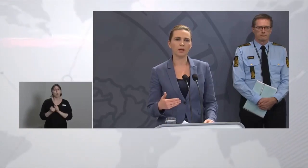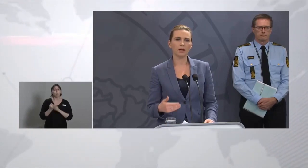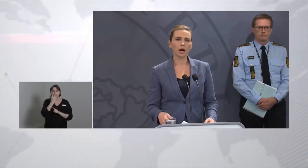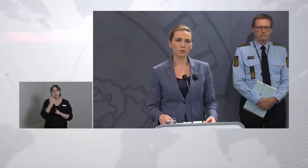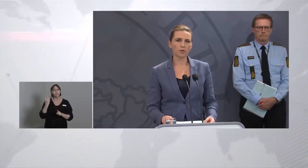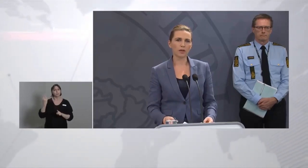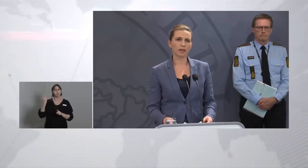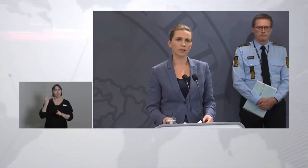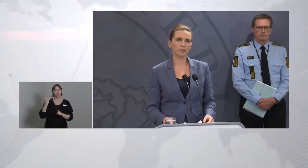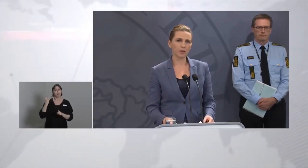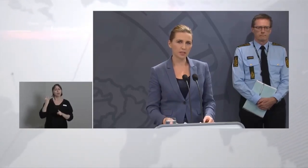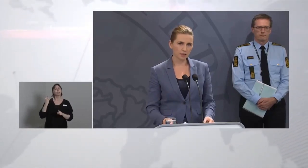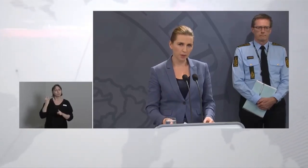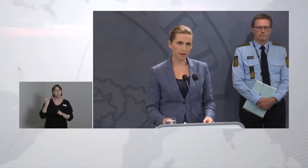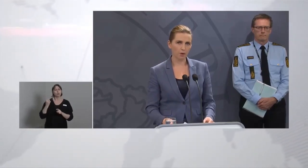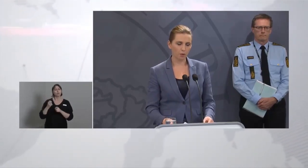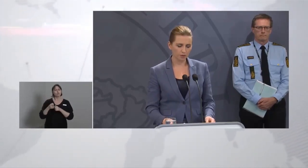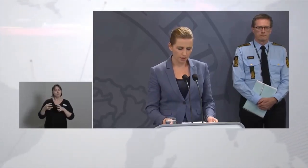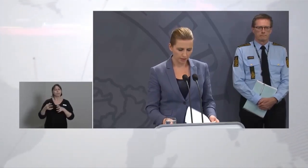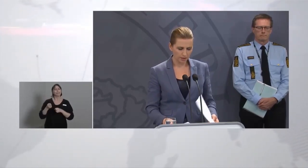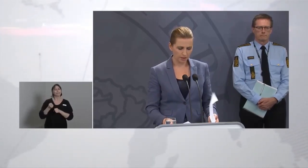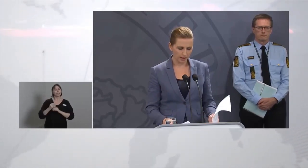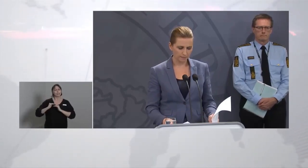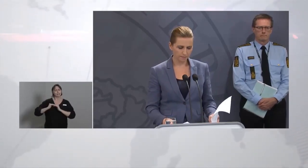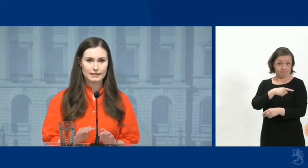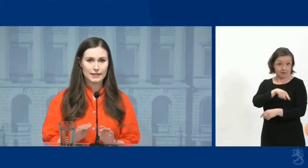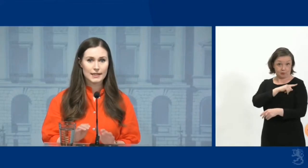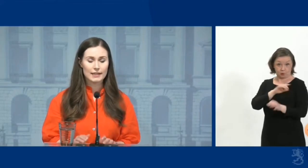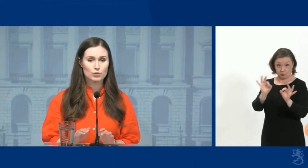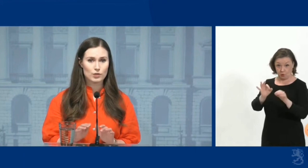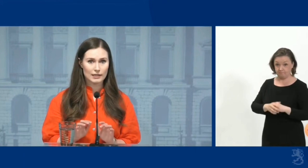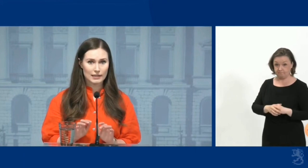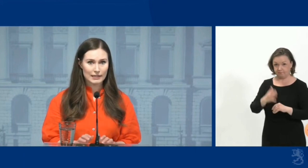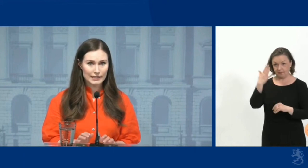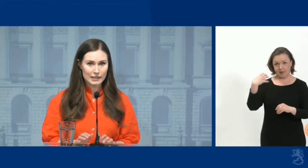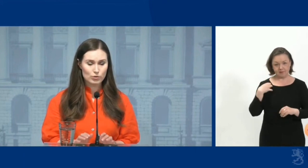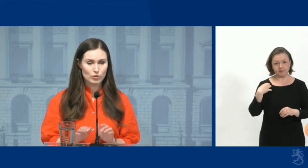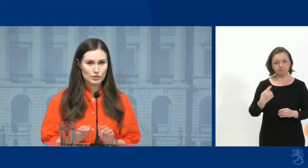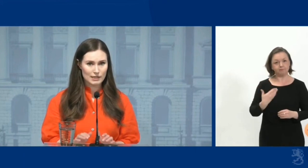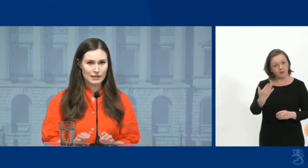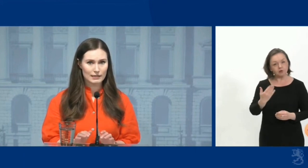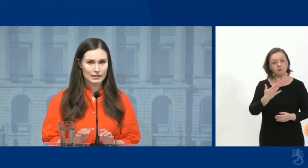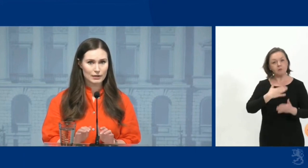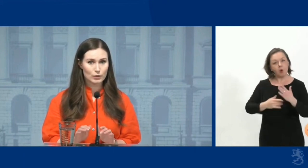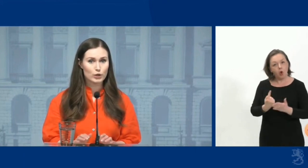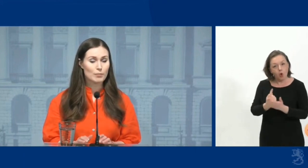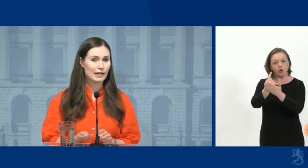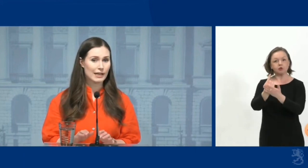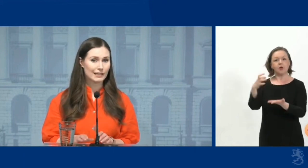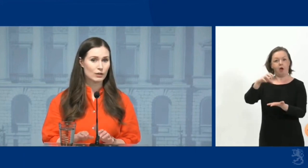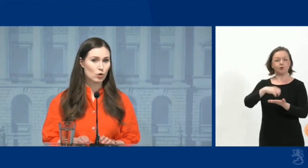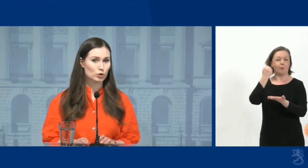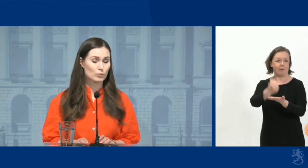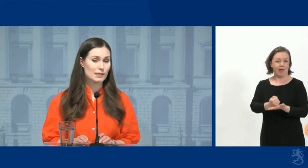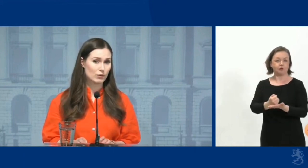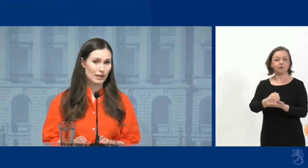una reapertura gradual y lenta de la sociedad de estos dos países. En Finlandia, el gobierno dirigido por la primera ministra Sanna Marin también ha basado